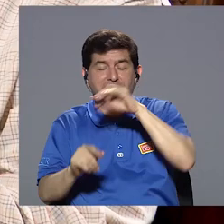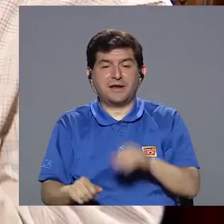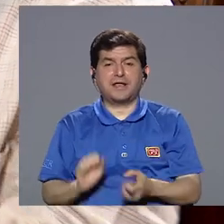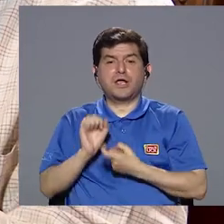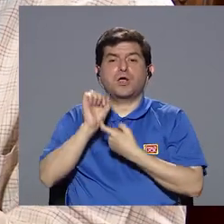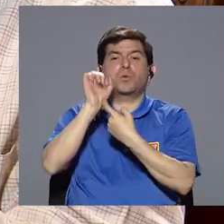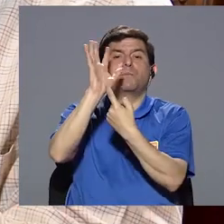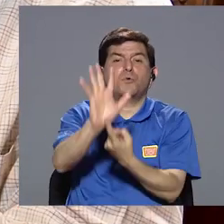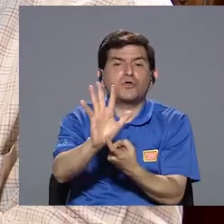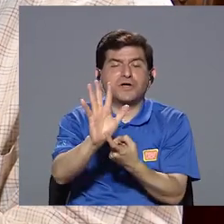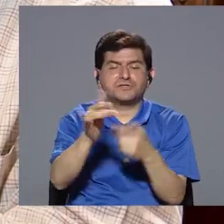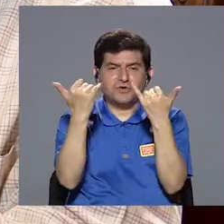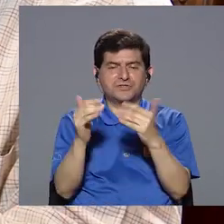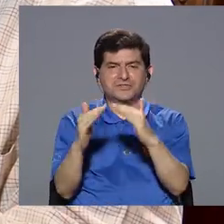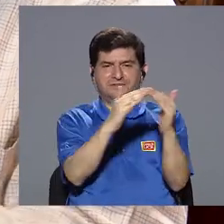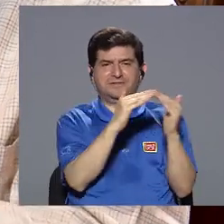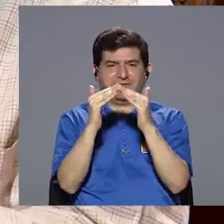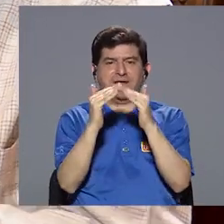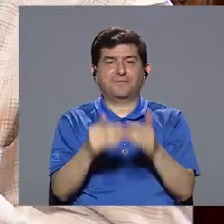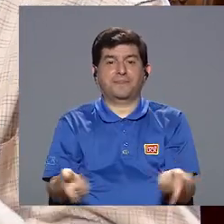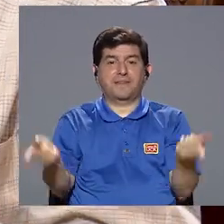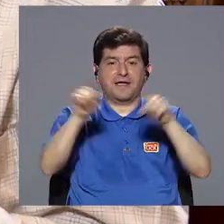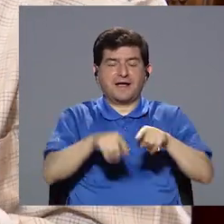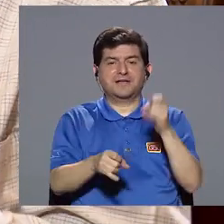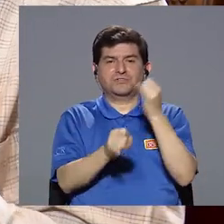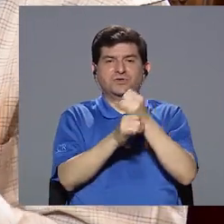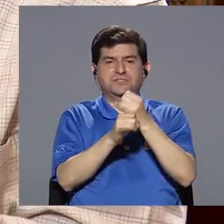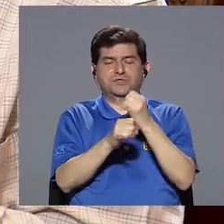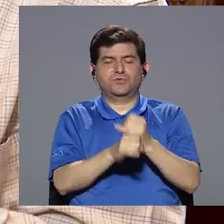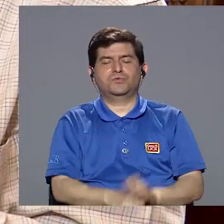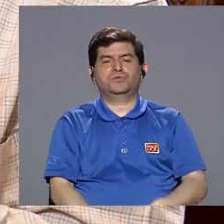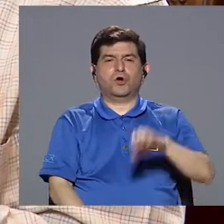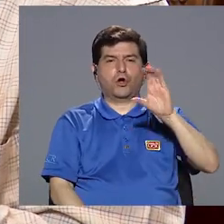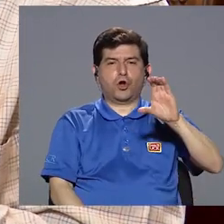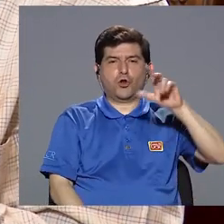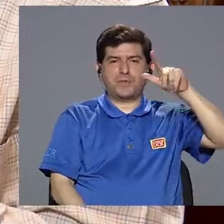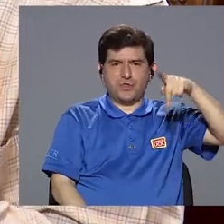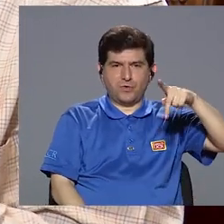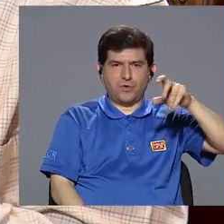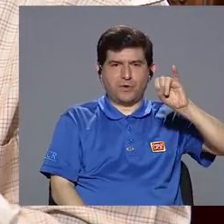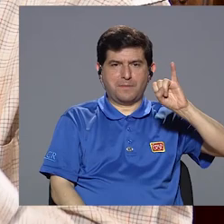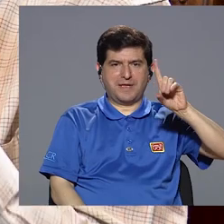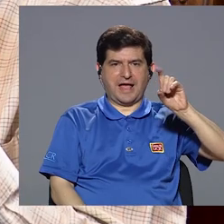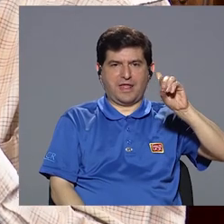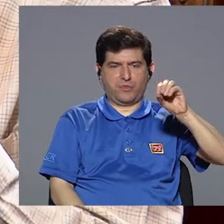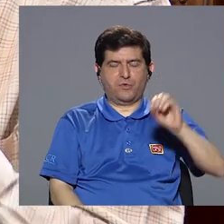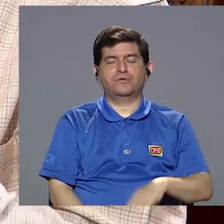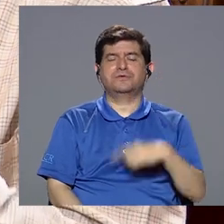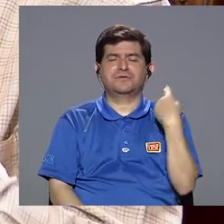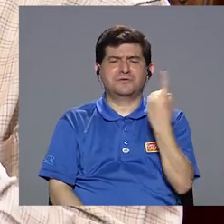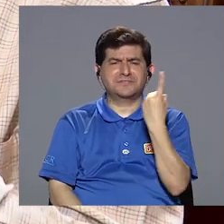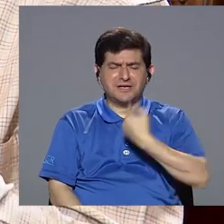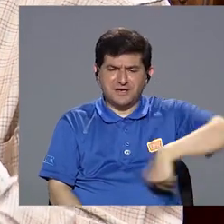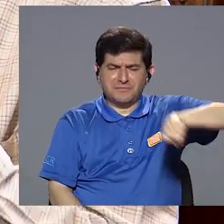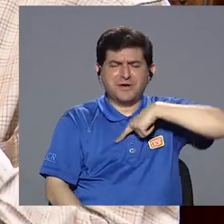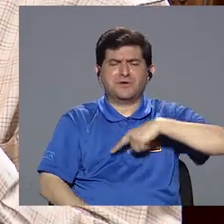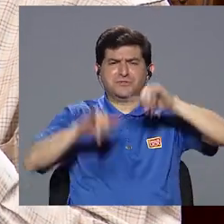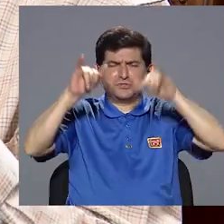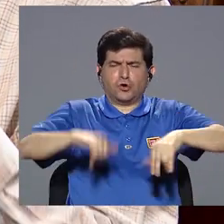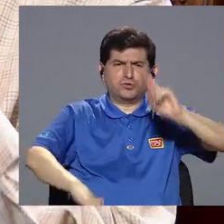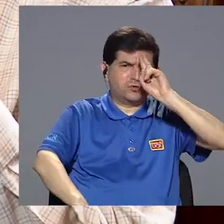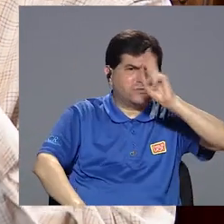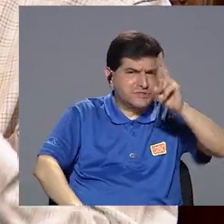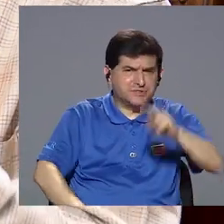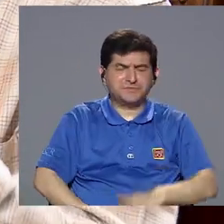luego con proyección hacia hacia la comunidad el caso del instituto clodomiro picado es un caso muy muy claro nosotros hemos siempre mantenido ese